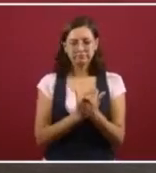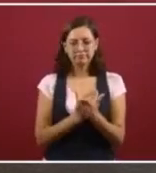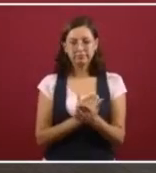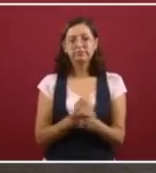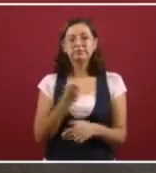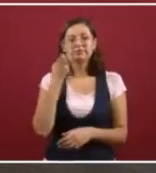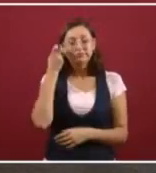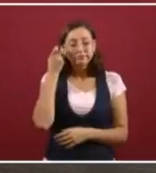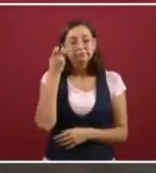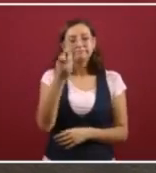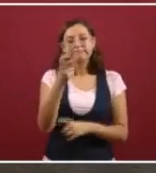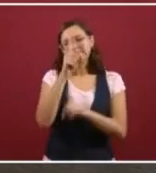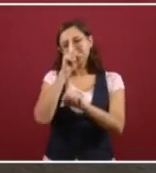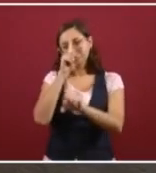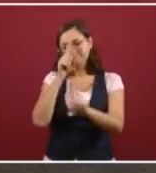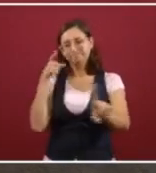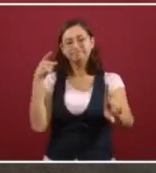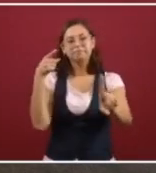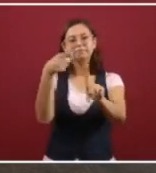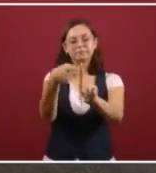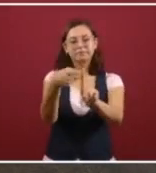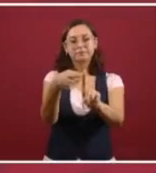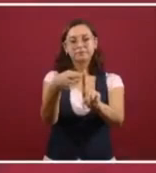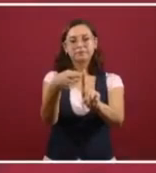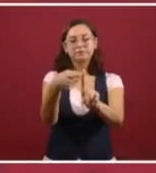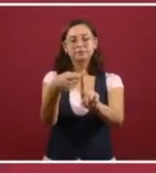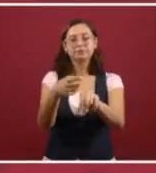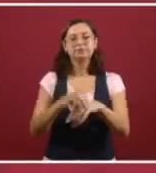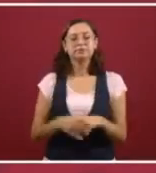es el objetivo y